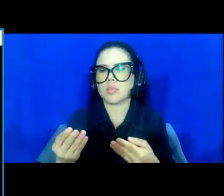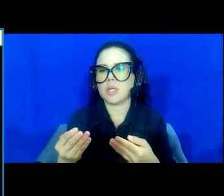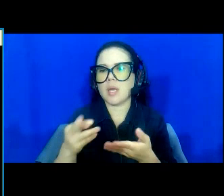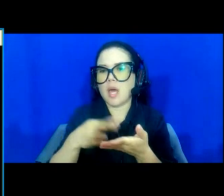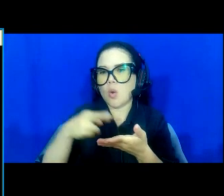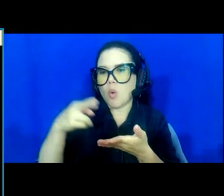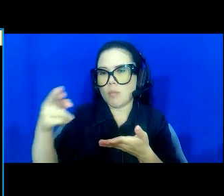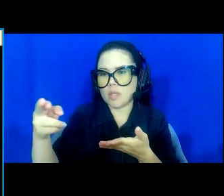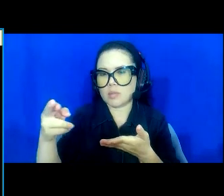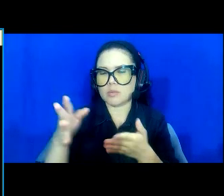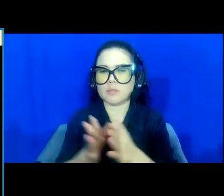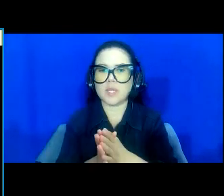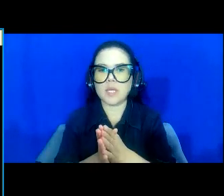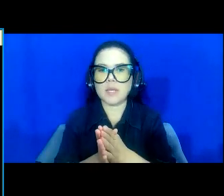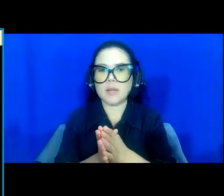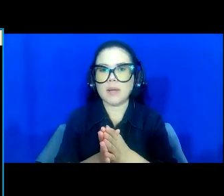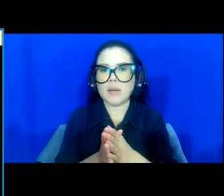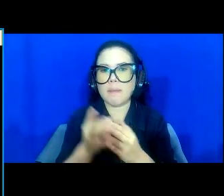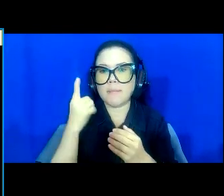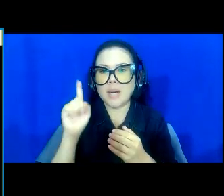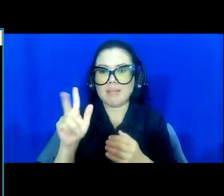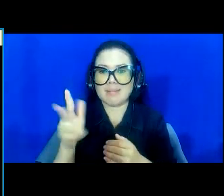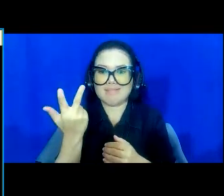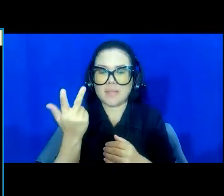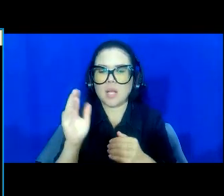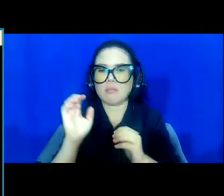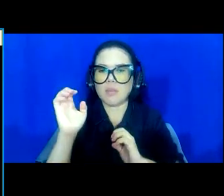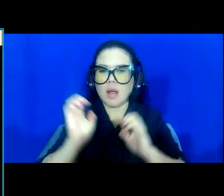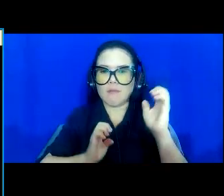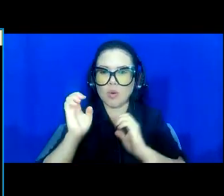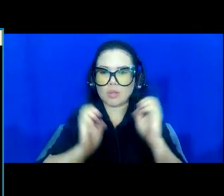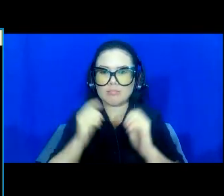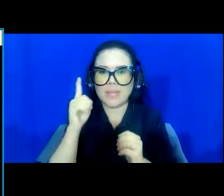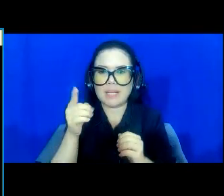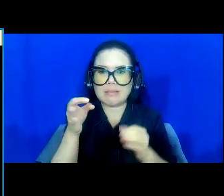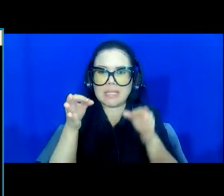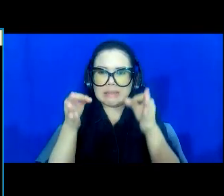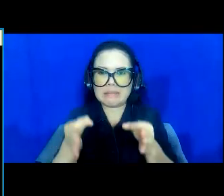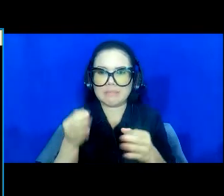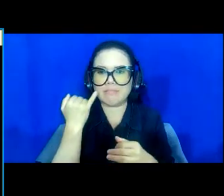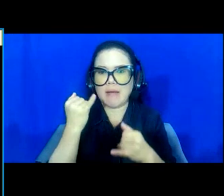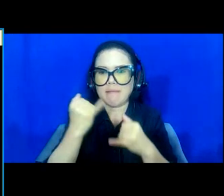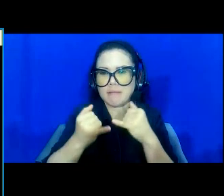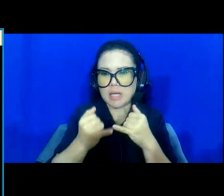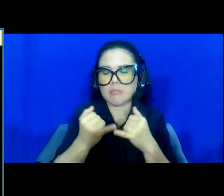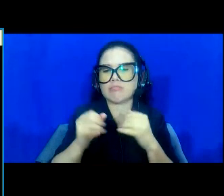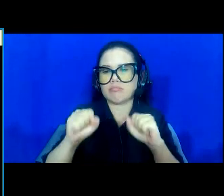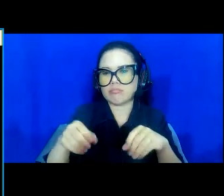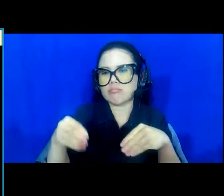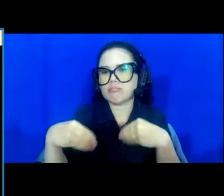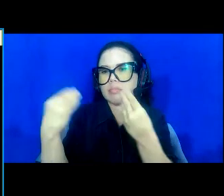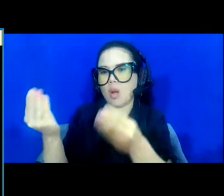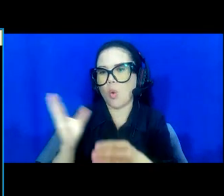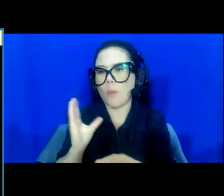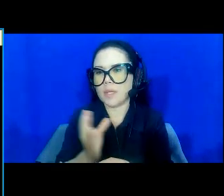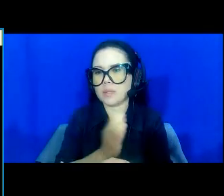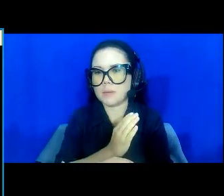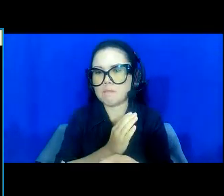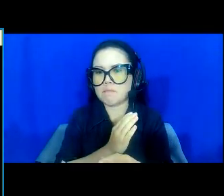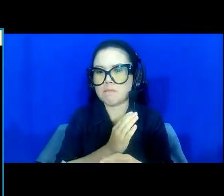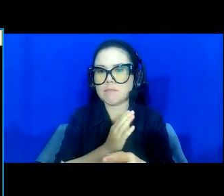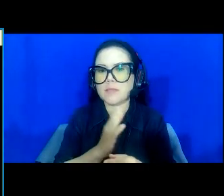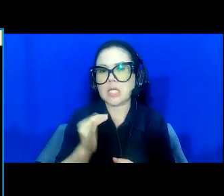proceso de tercera evaluación para tener esa determinación final de si entonces esta propuesta pasaba a la consideración del comité o si no cumplía con la puntuación